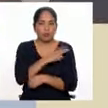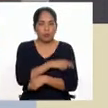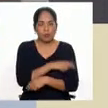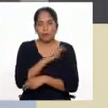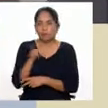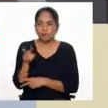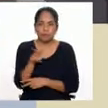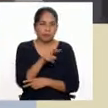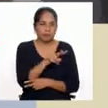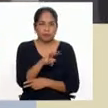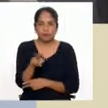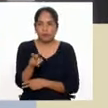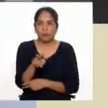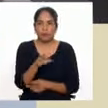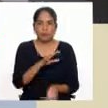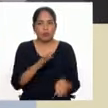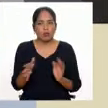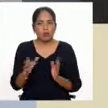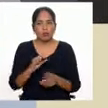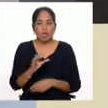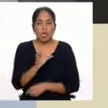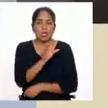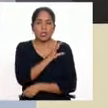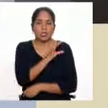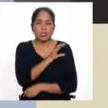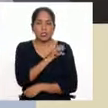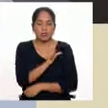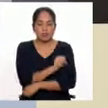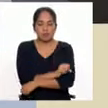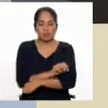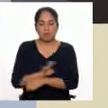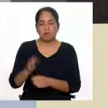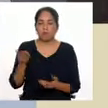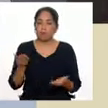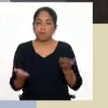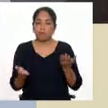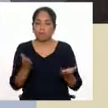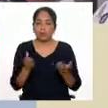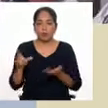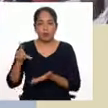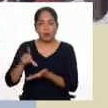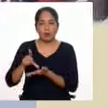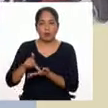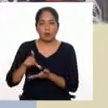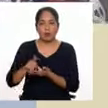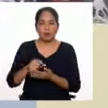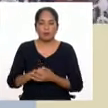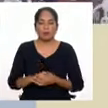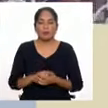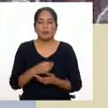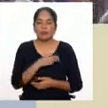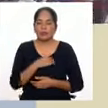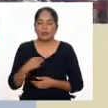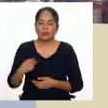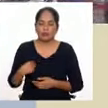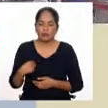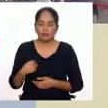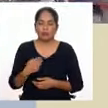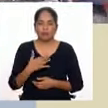que más parece una clínica de San Borja, allá en Lima. Señor ministro, tiene una tarea